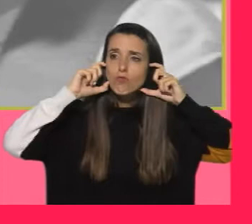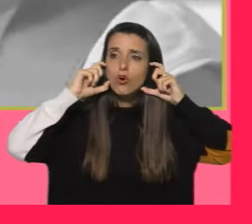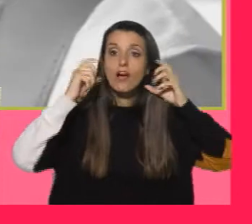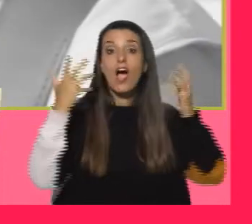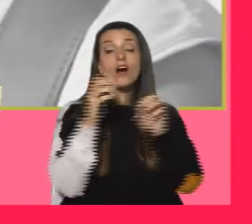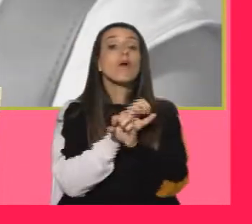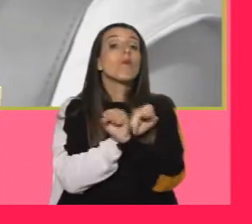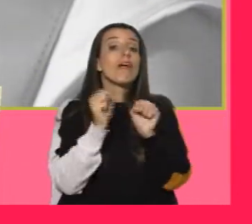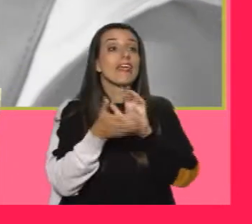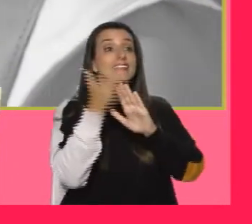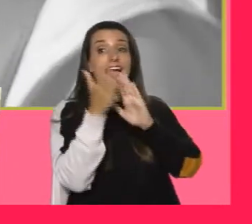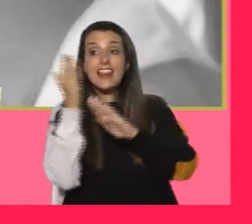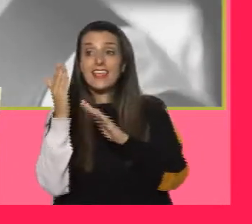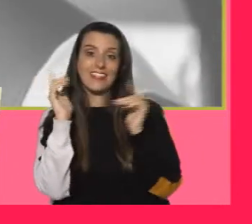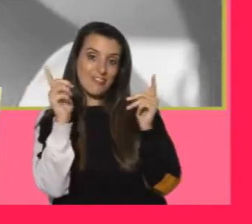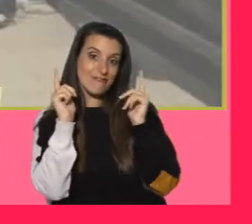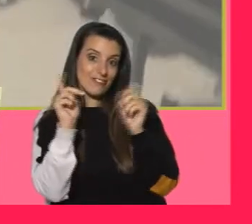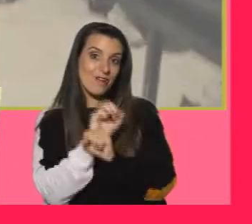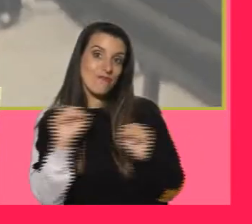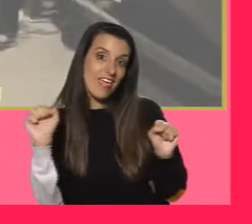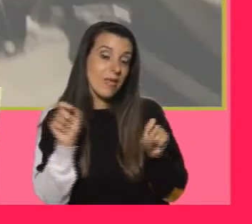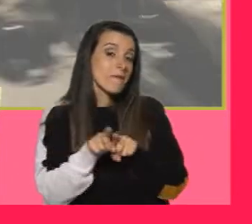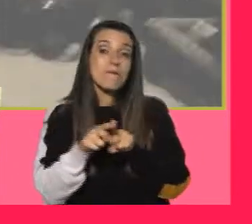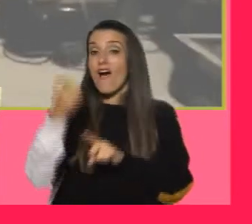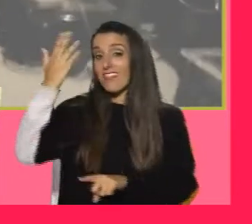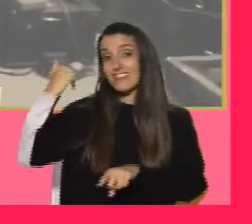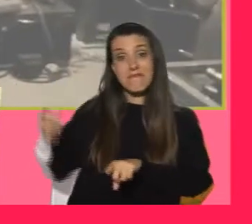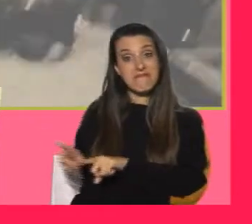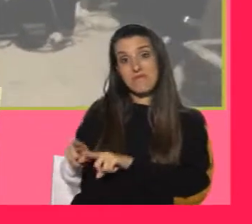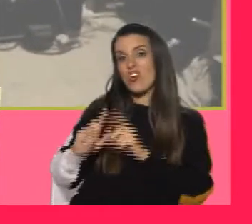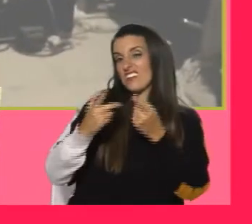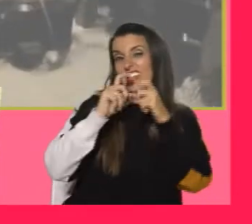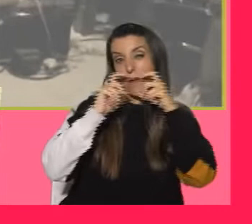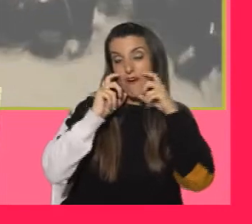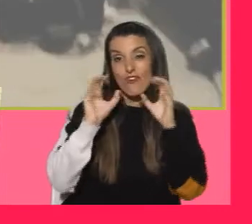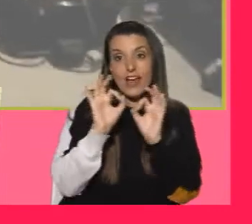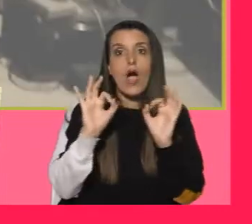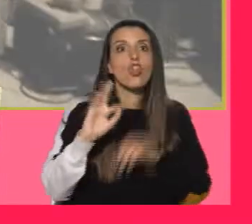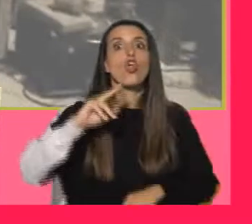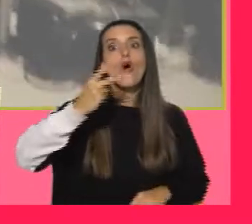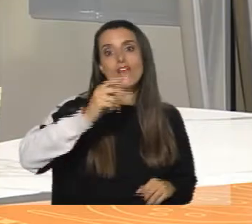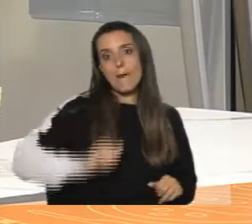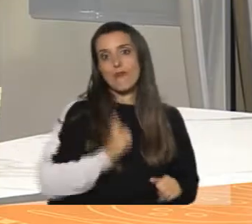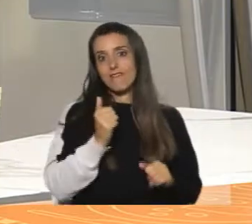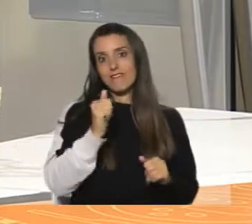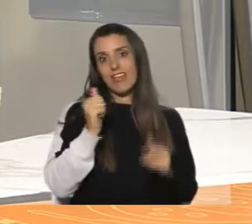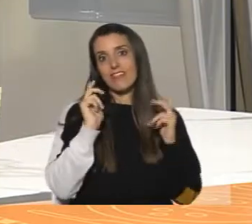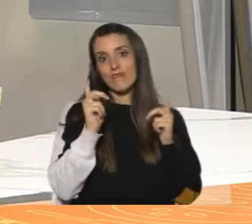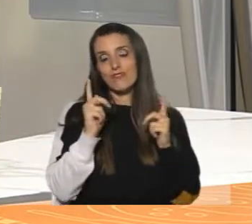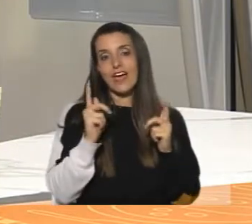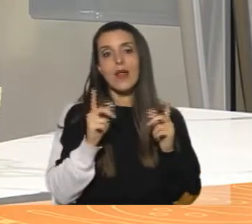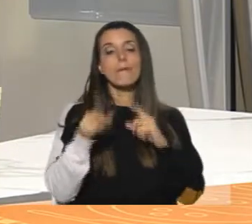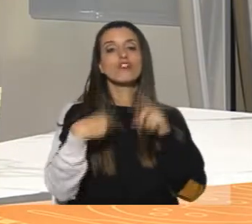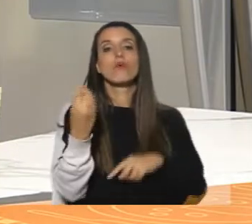salir a disfrutar el doble que reiteramos la invitación para el próximo